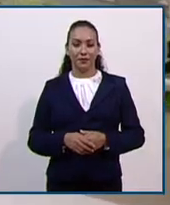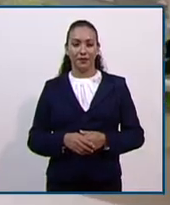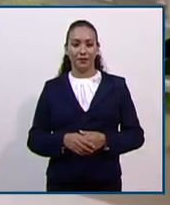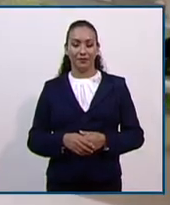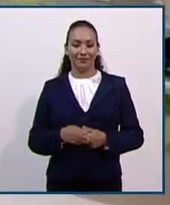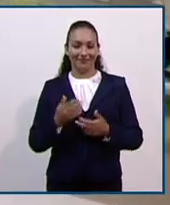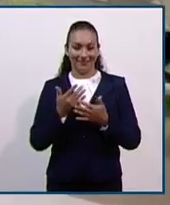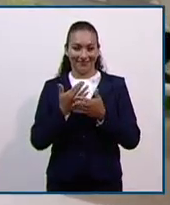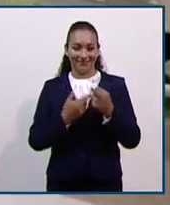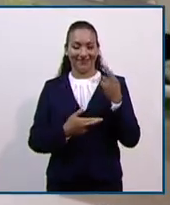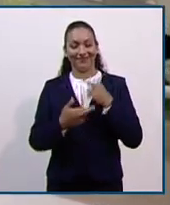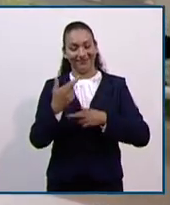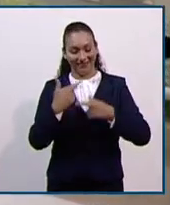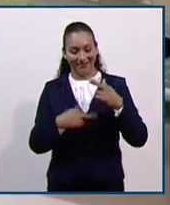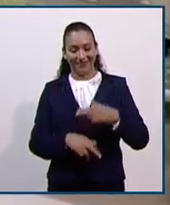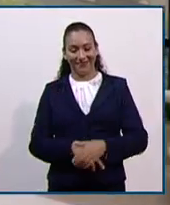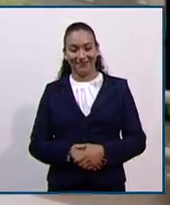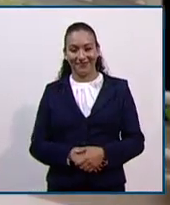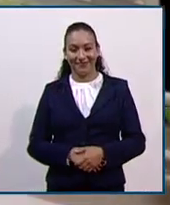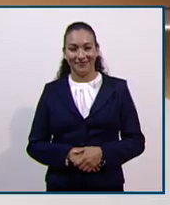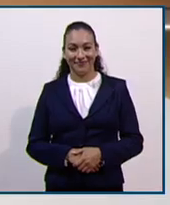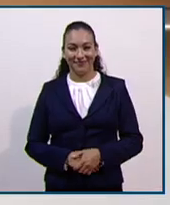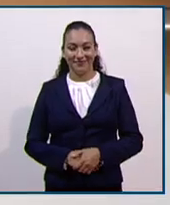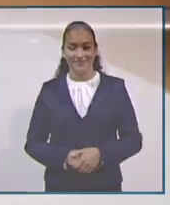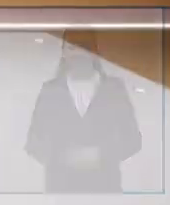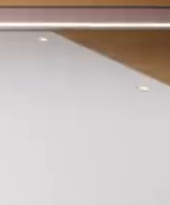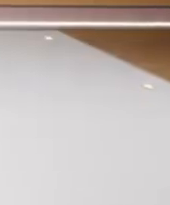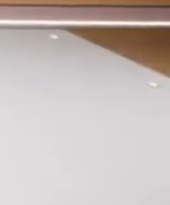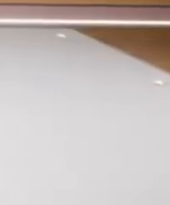Vámonos a un corte, es muy rápido y regresamos con más.